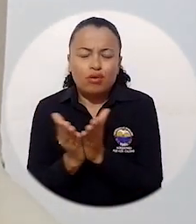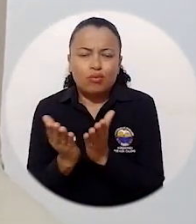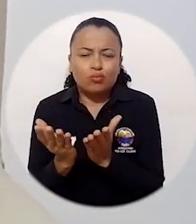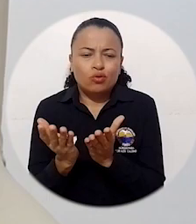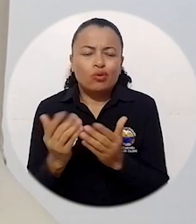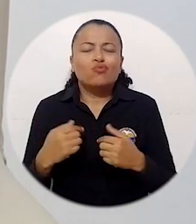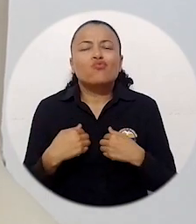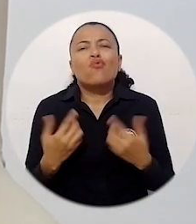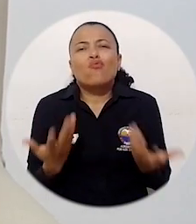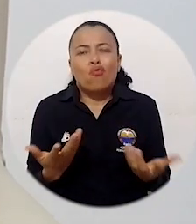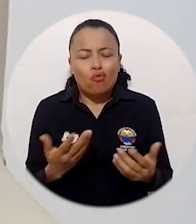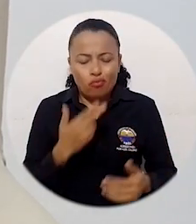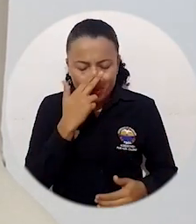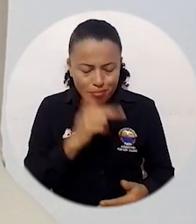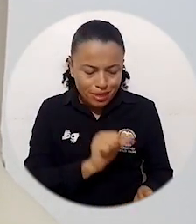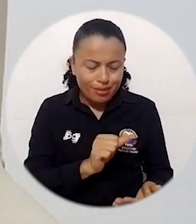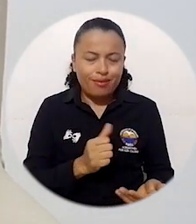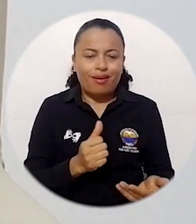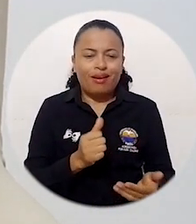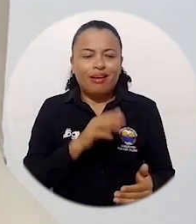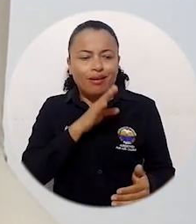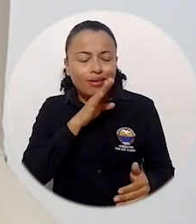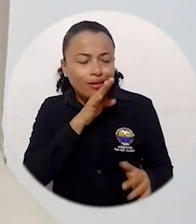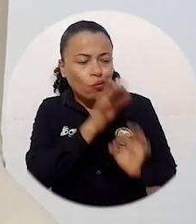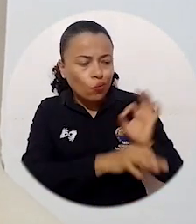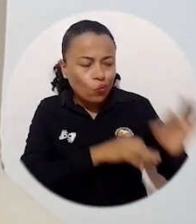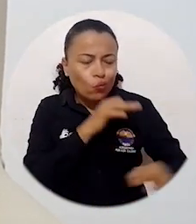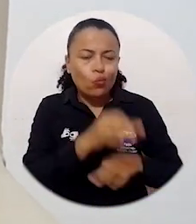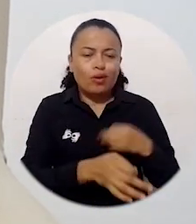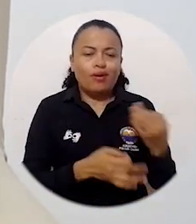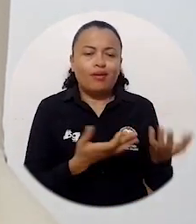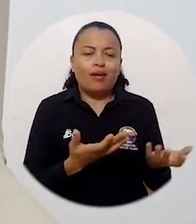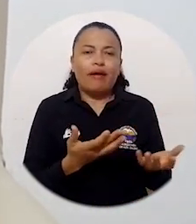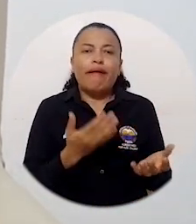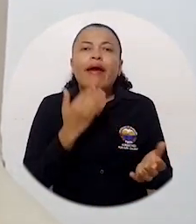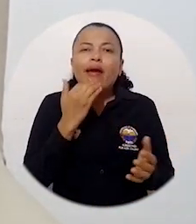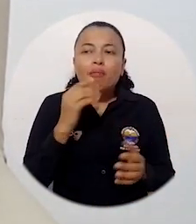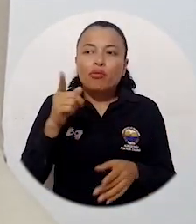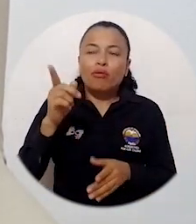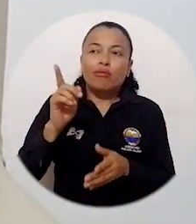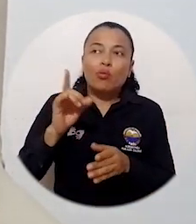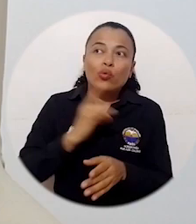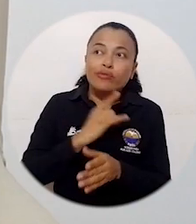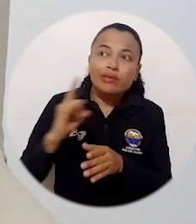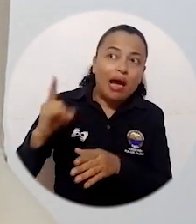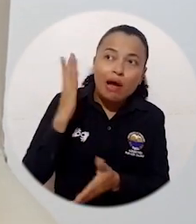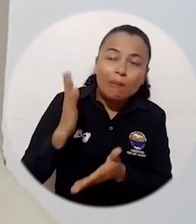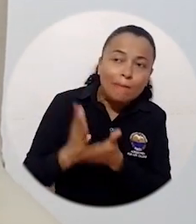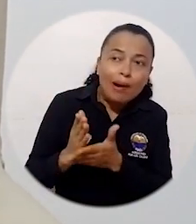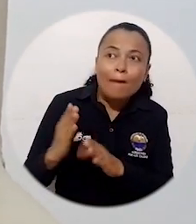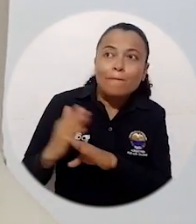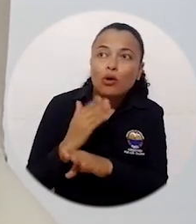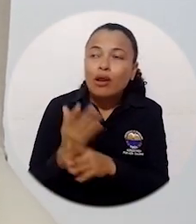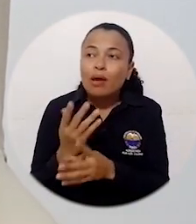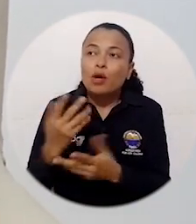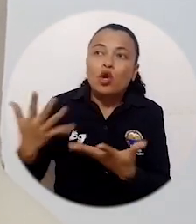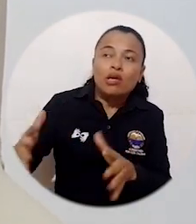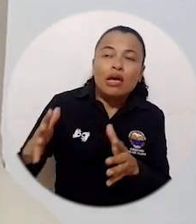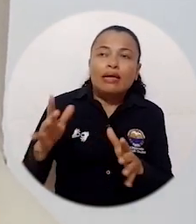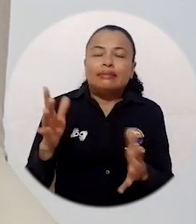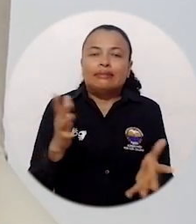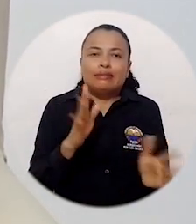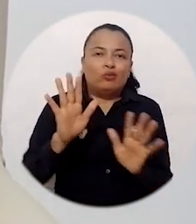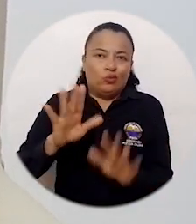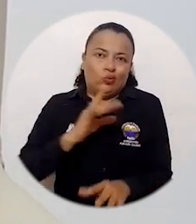que si Sigo estudiando Cómo hago con ella dónde la voy a tener si de pronto me vayan a molestar